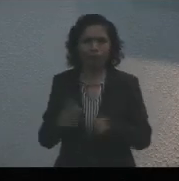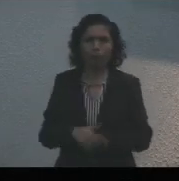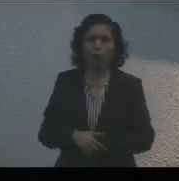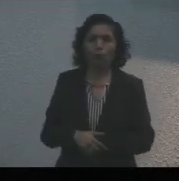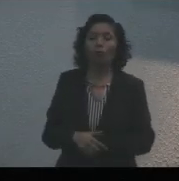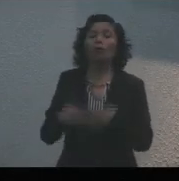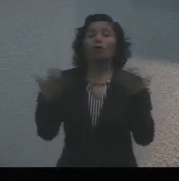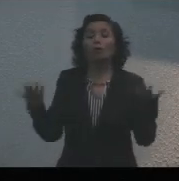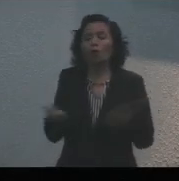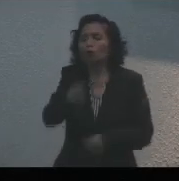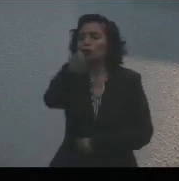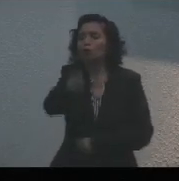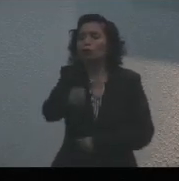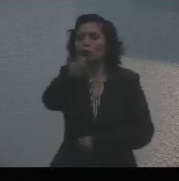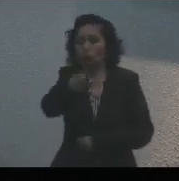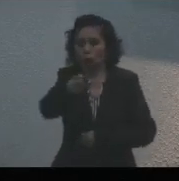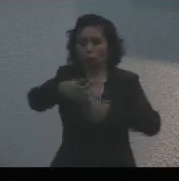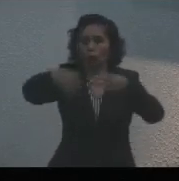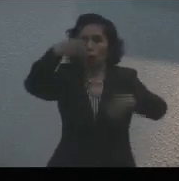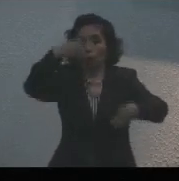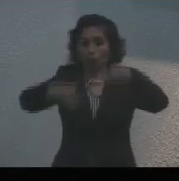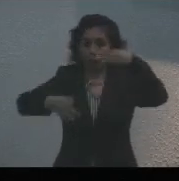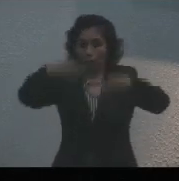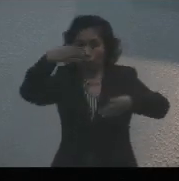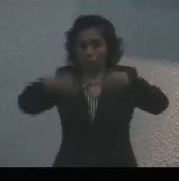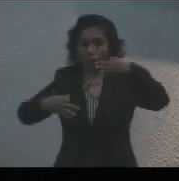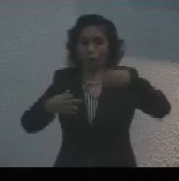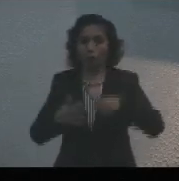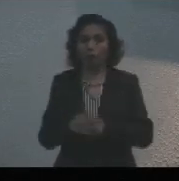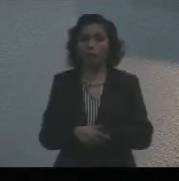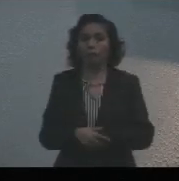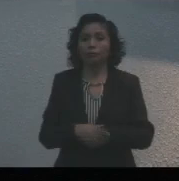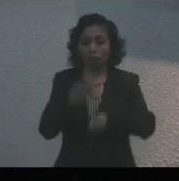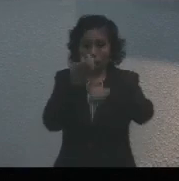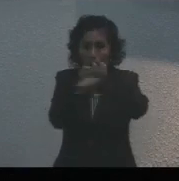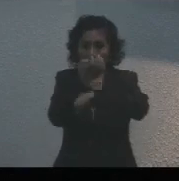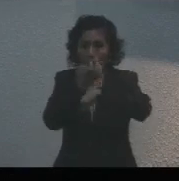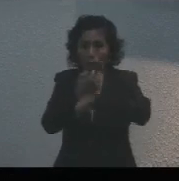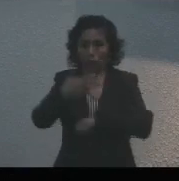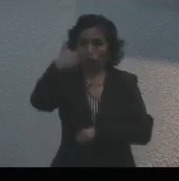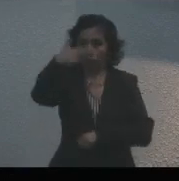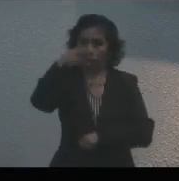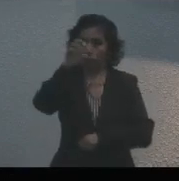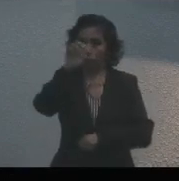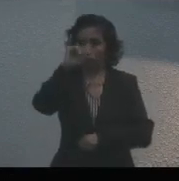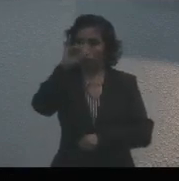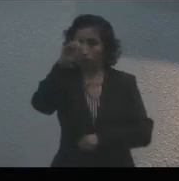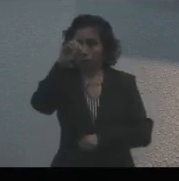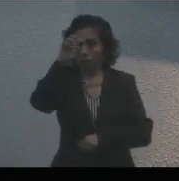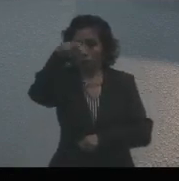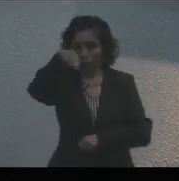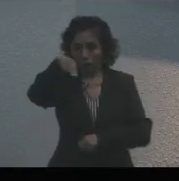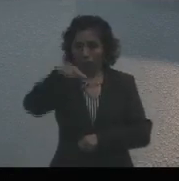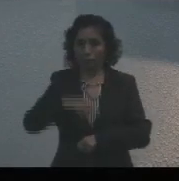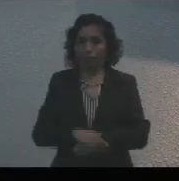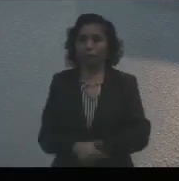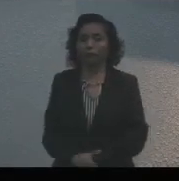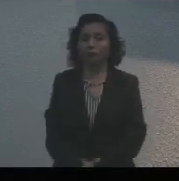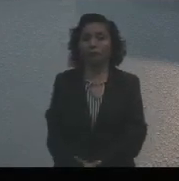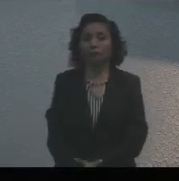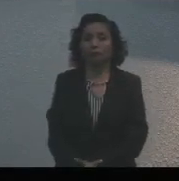También extiendo un cordial saludo al magistrado presidente del Poder Judicial del Estado, Hayden Cebada.